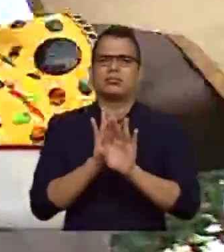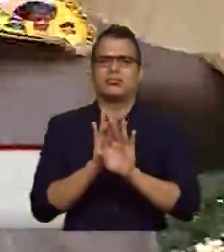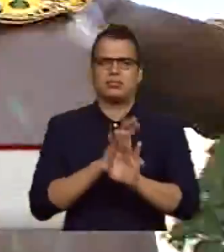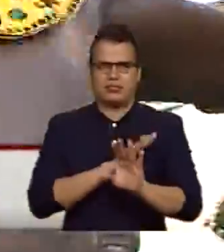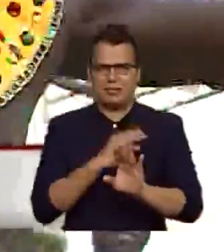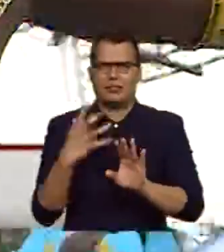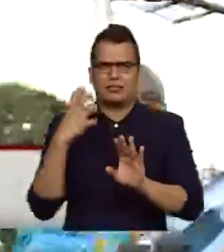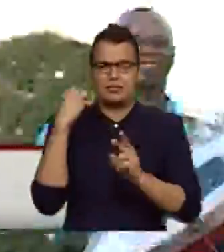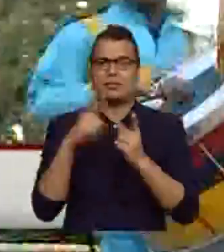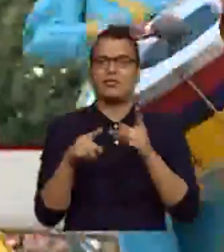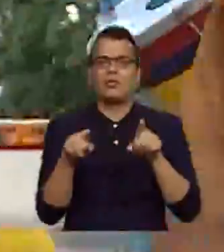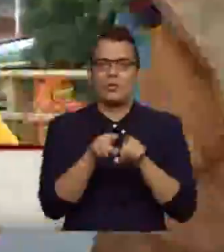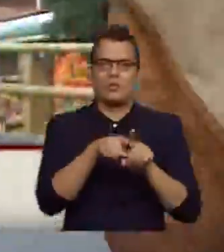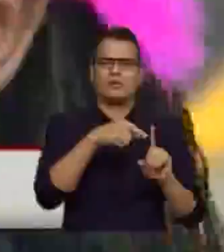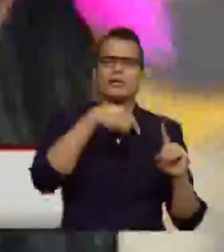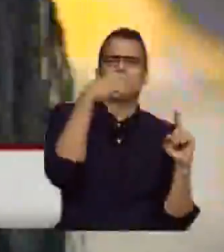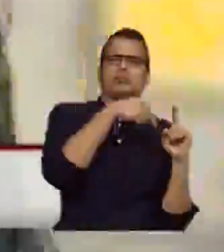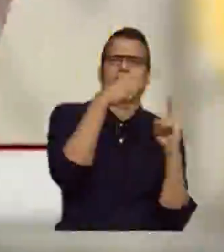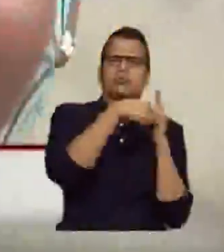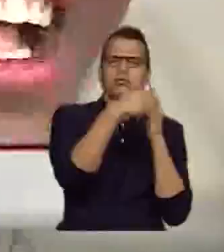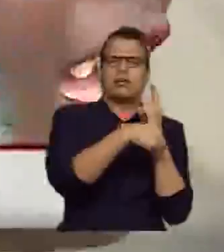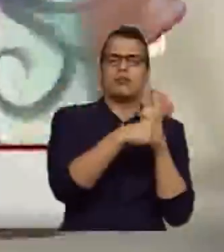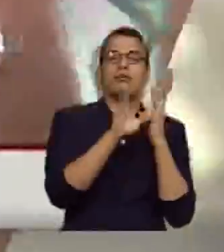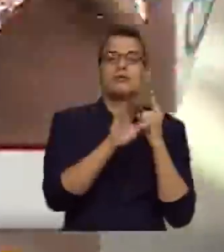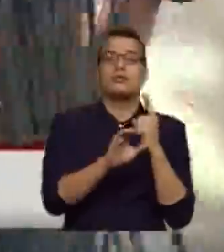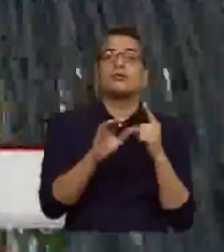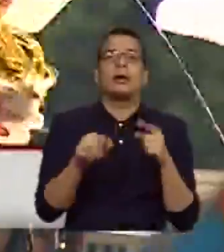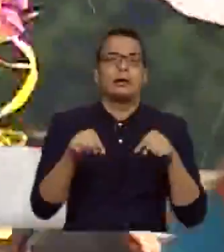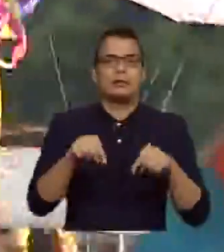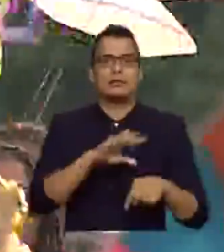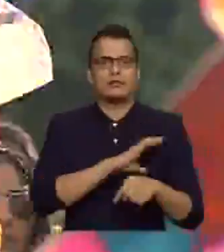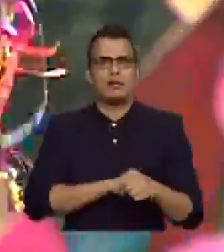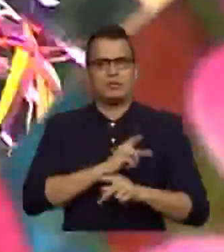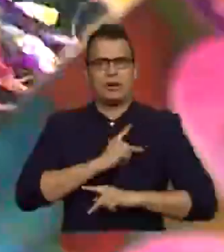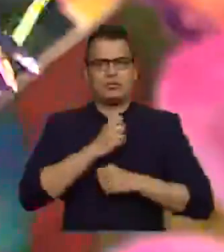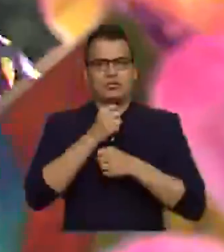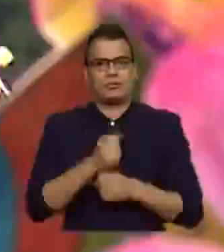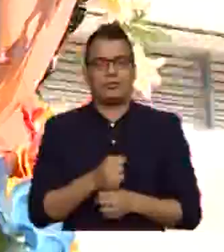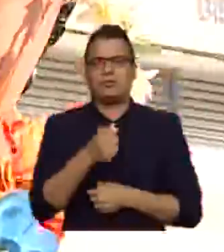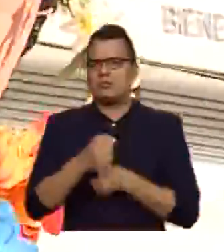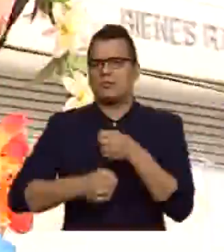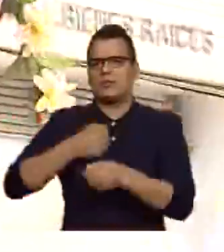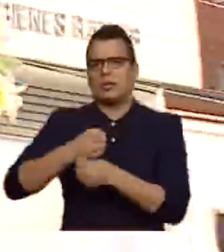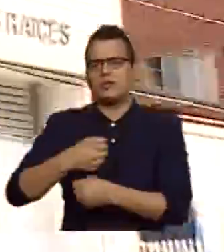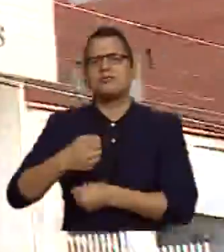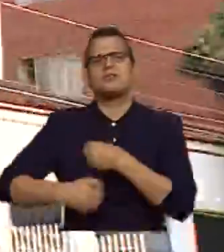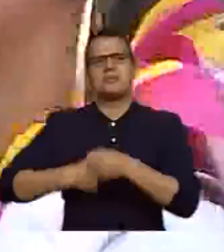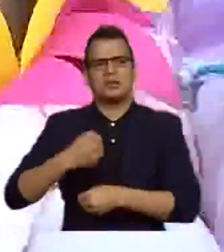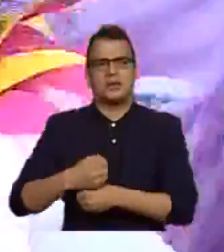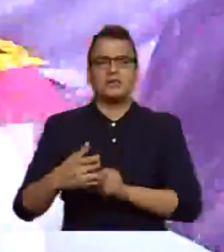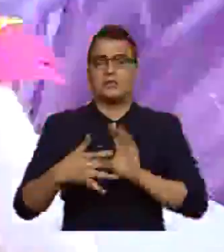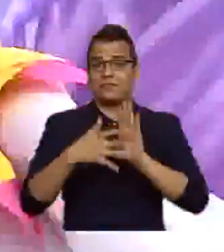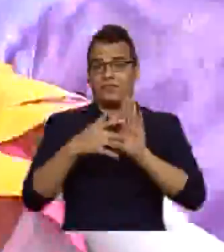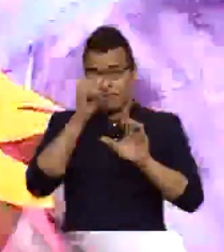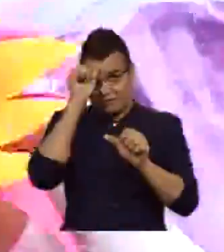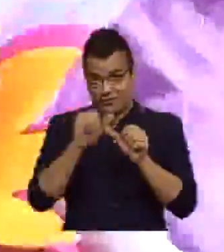de las macetas, es patrimonio cultural inmaterial de Santiago de Cali y se encarga cada año de poner en las calles la memoria de la ciudad.